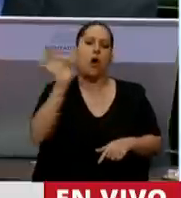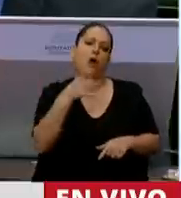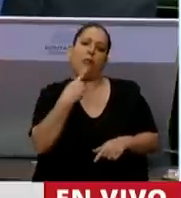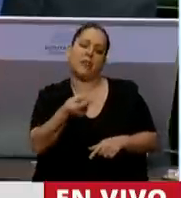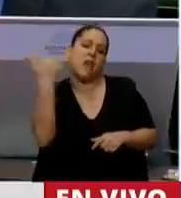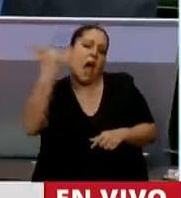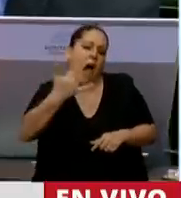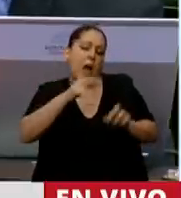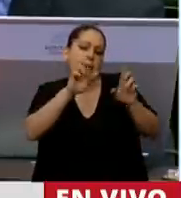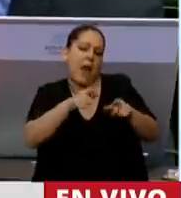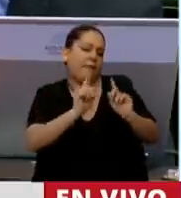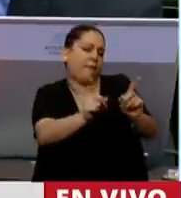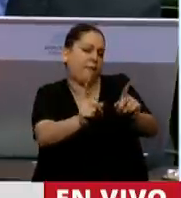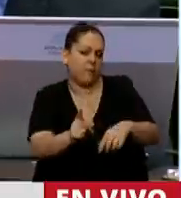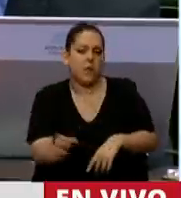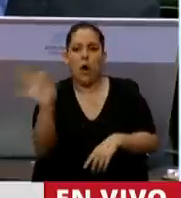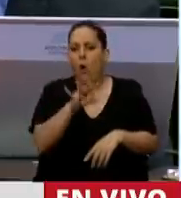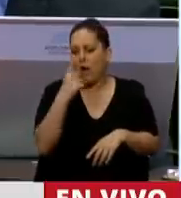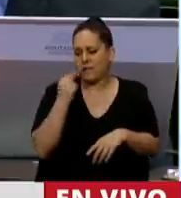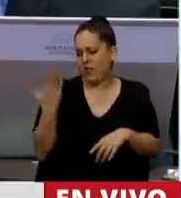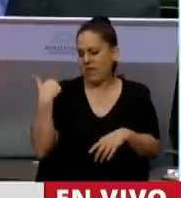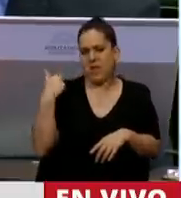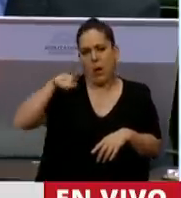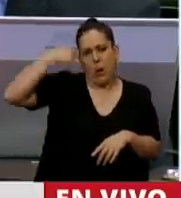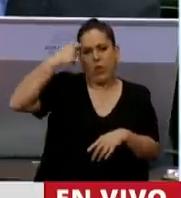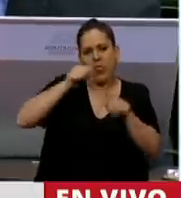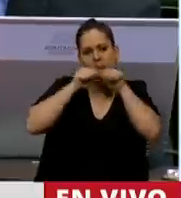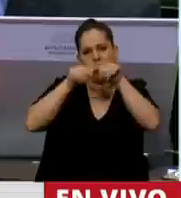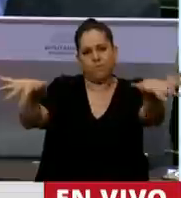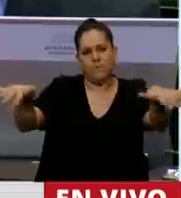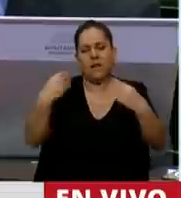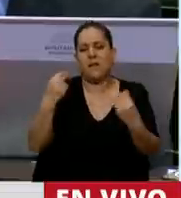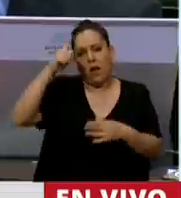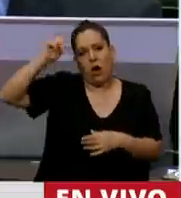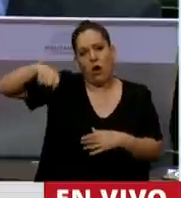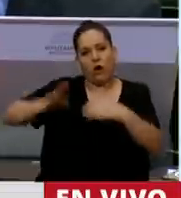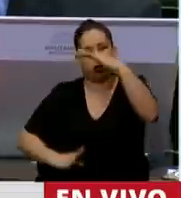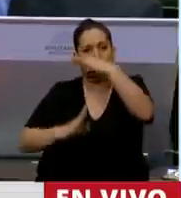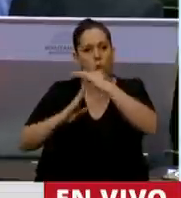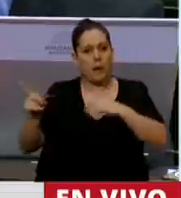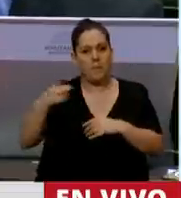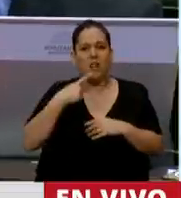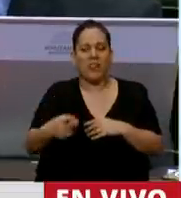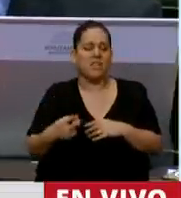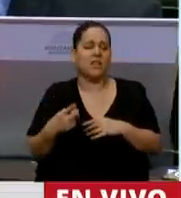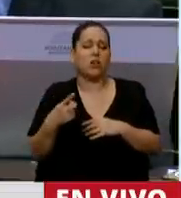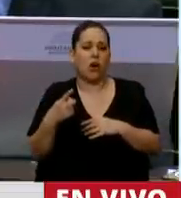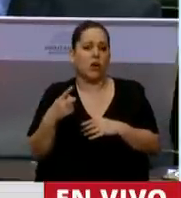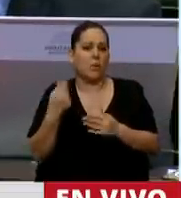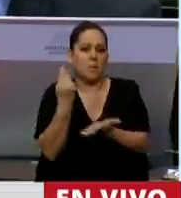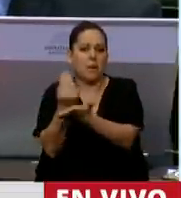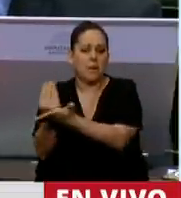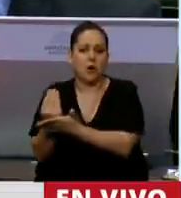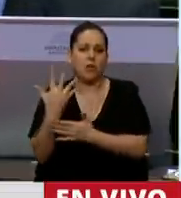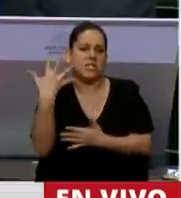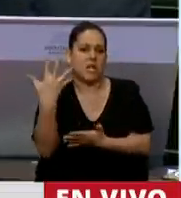tuvieron? ¿Al que vimos estos días en un video en el que la Corte Suprema de Justicia no debía tener más de 5 miembros, decía